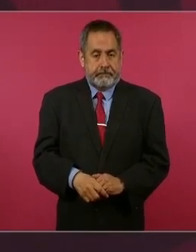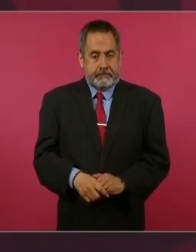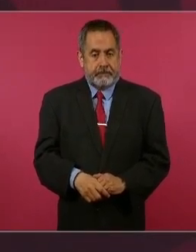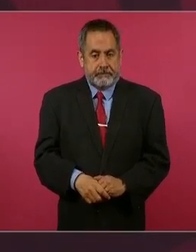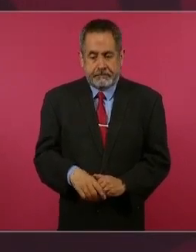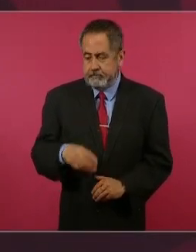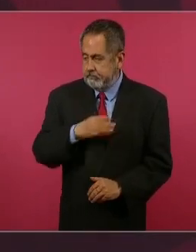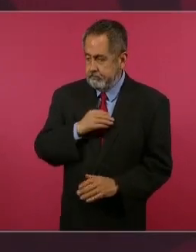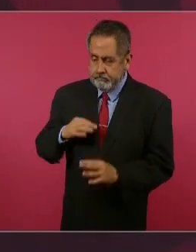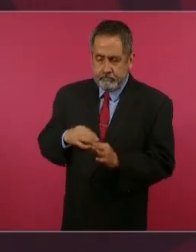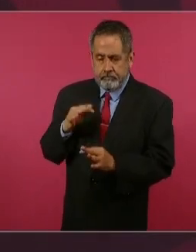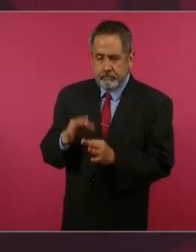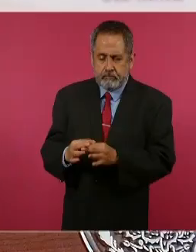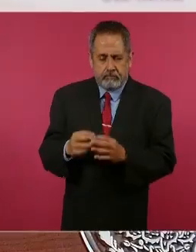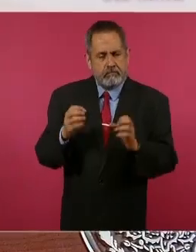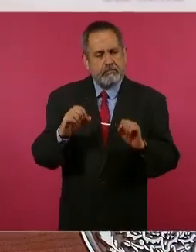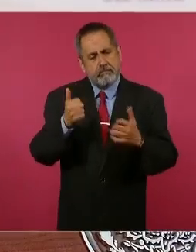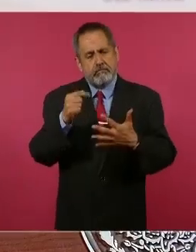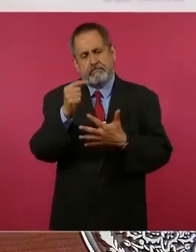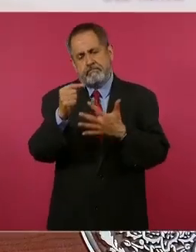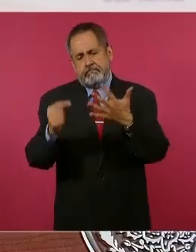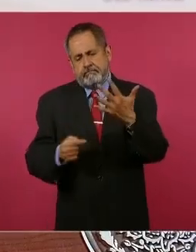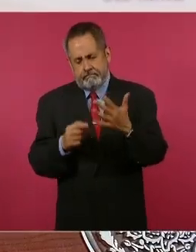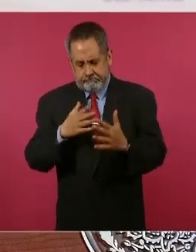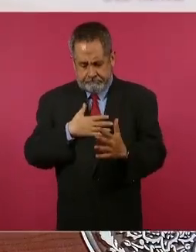Cumplimos en eso y muchas otras cosas.